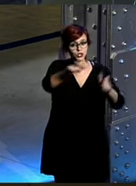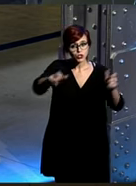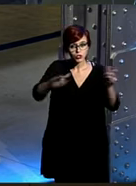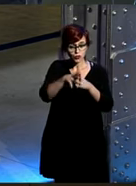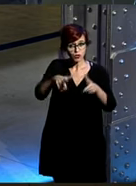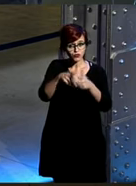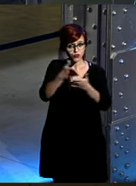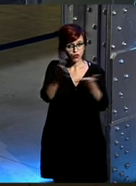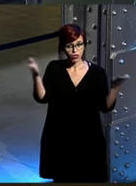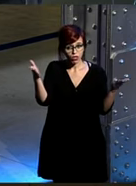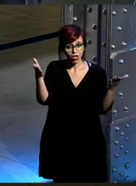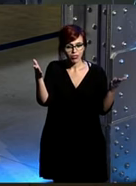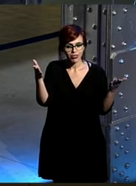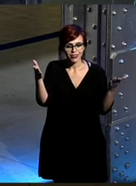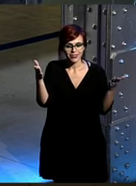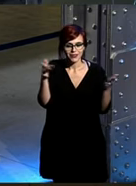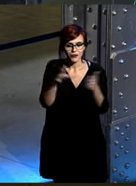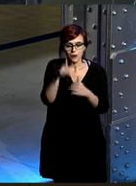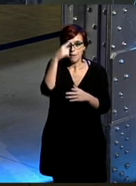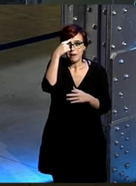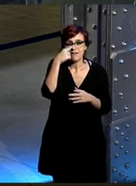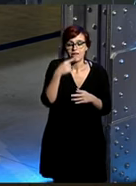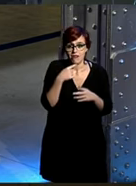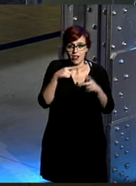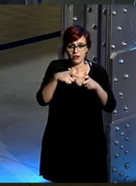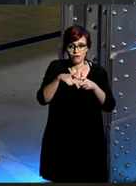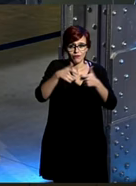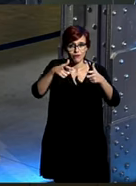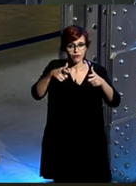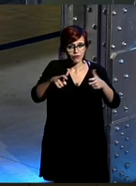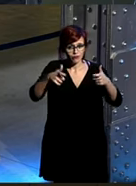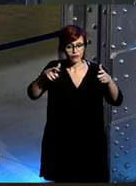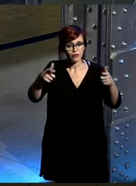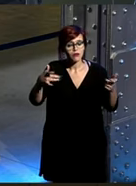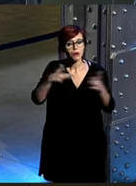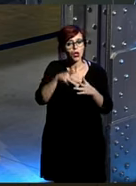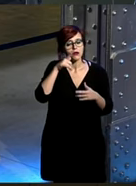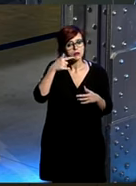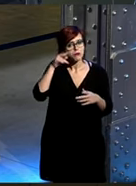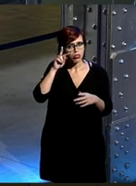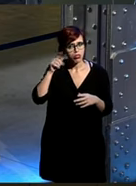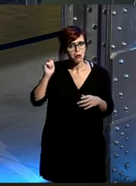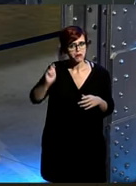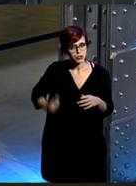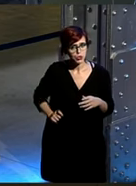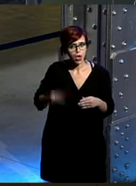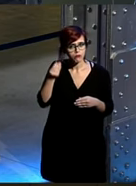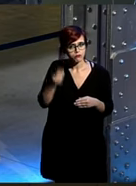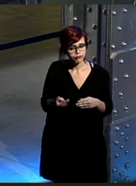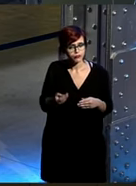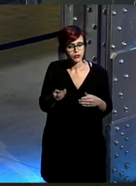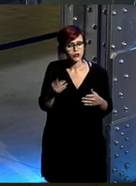en nuestra sociedad, además un perfil creciente, de persona con una experiencia profesional y que está en un momento buca,